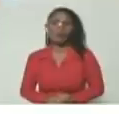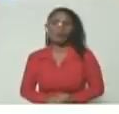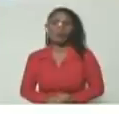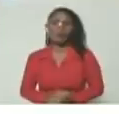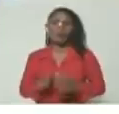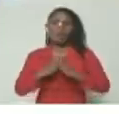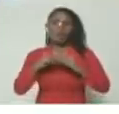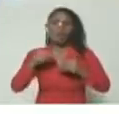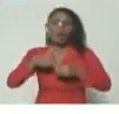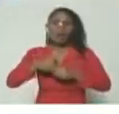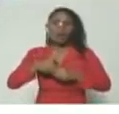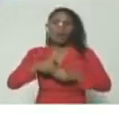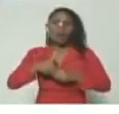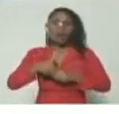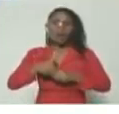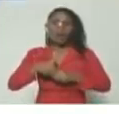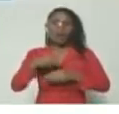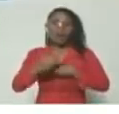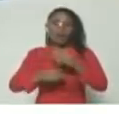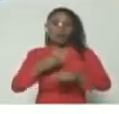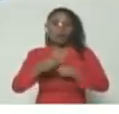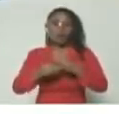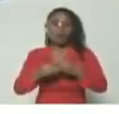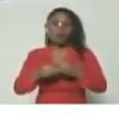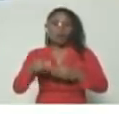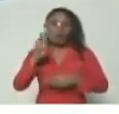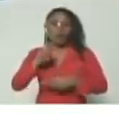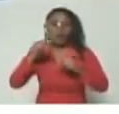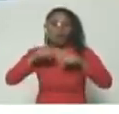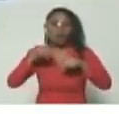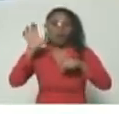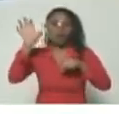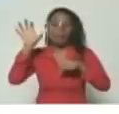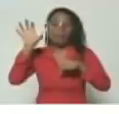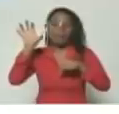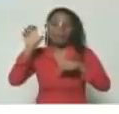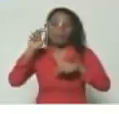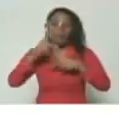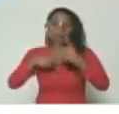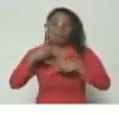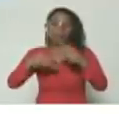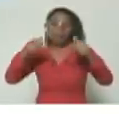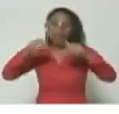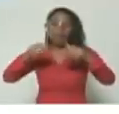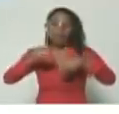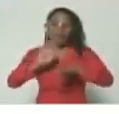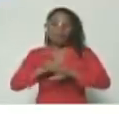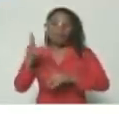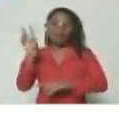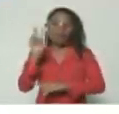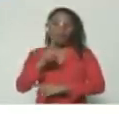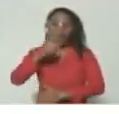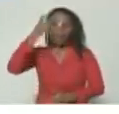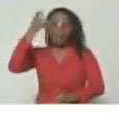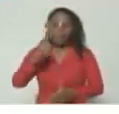Toda la gasolina y el combustible que se está consumiendo en el país se está produciendo aquí porque Venezuela tiene la